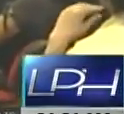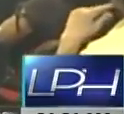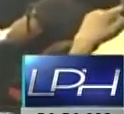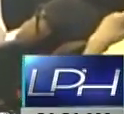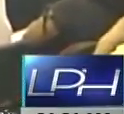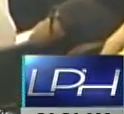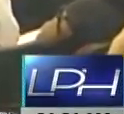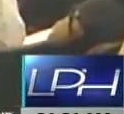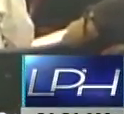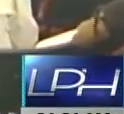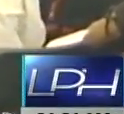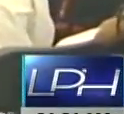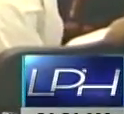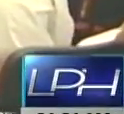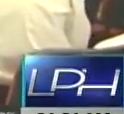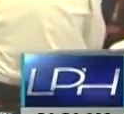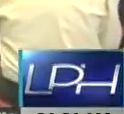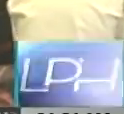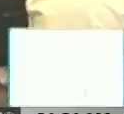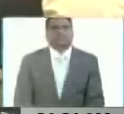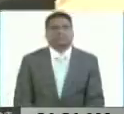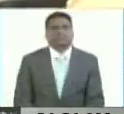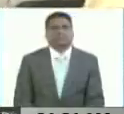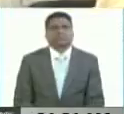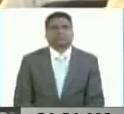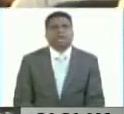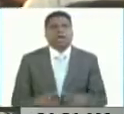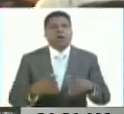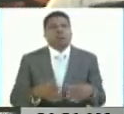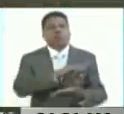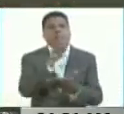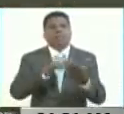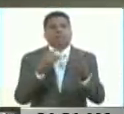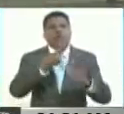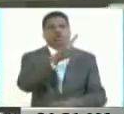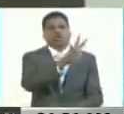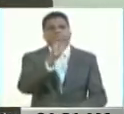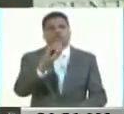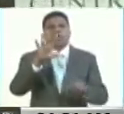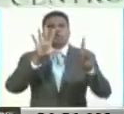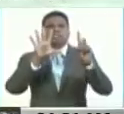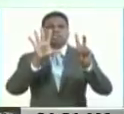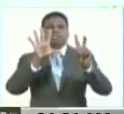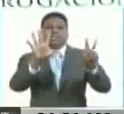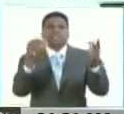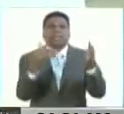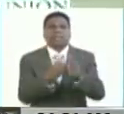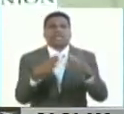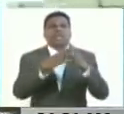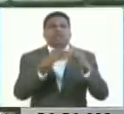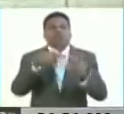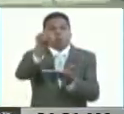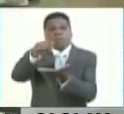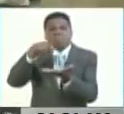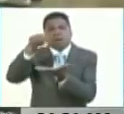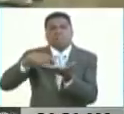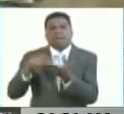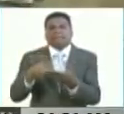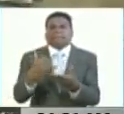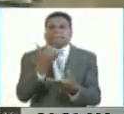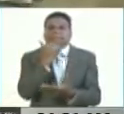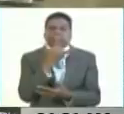de ventas en todo el país fueron afectados el pasado viernes, específicamente de la banca pública. Tras un proceso